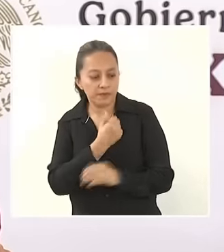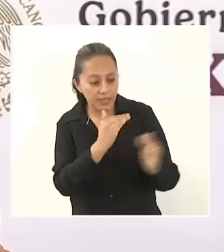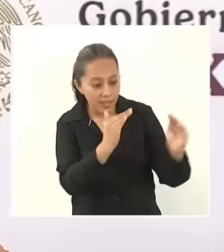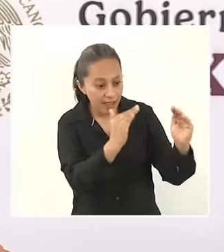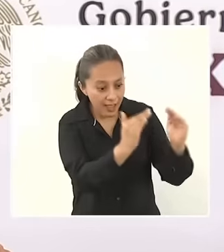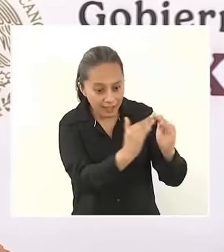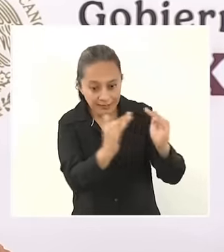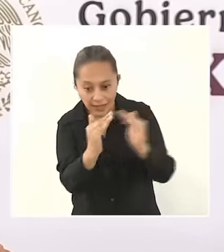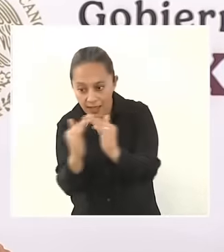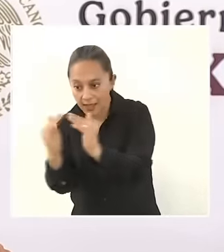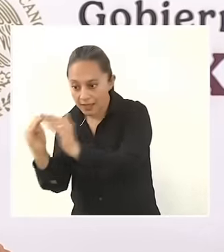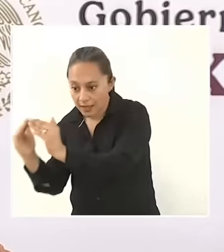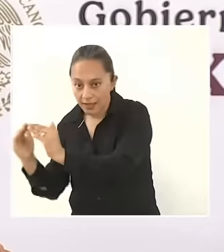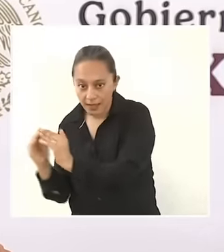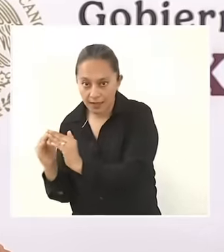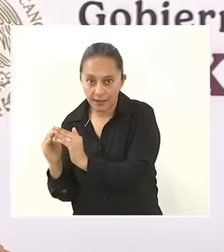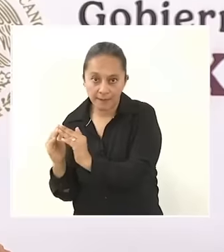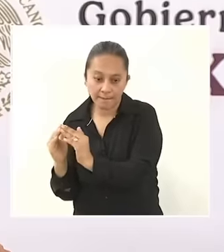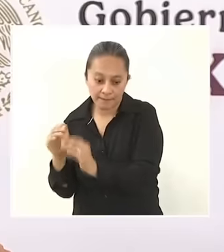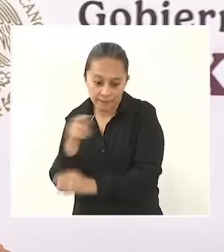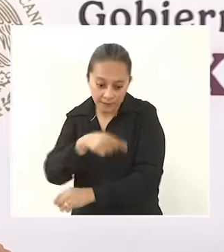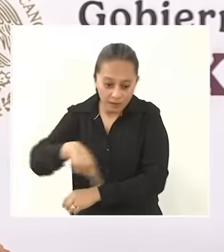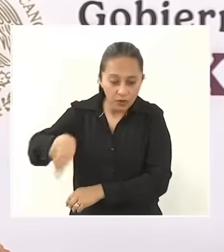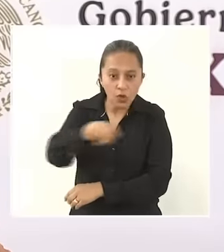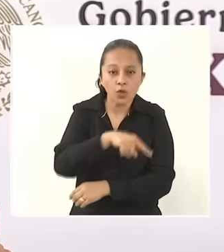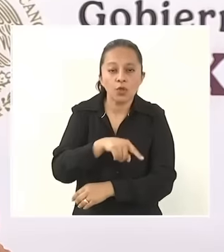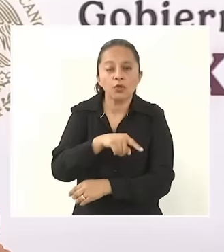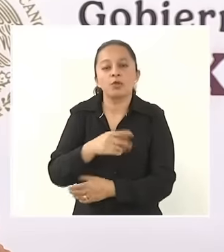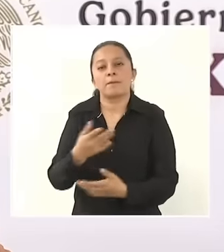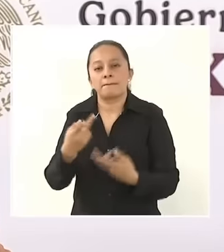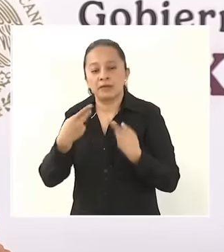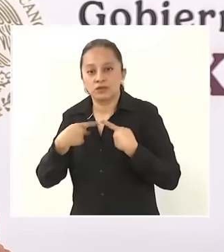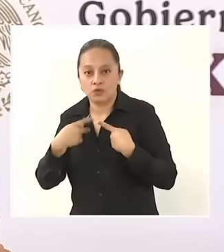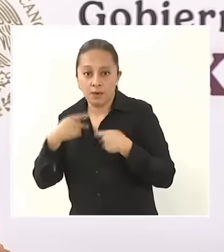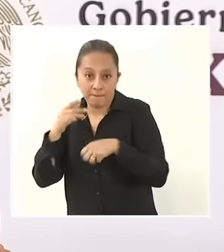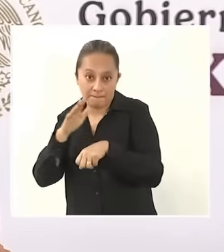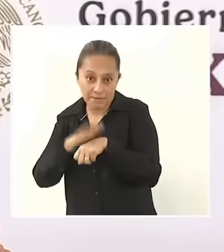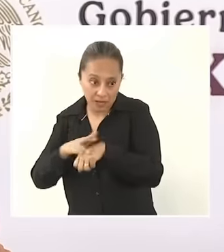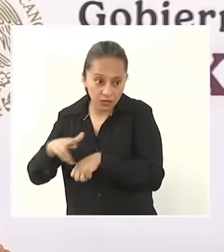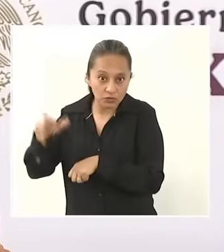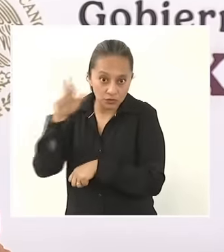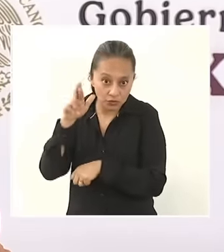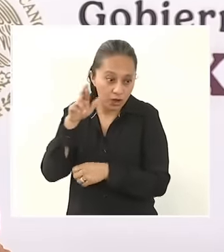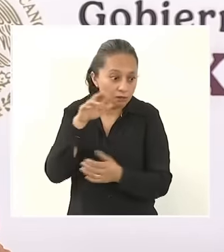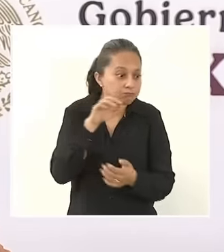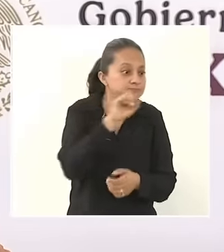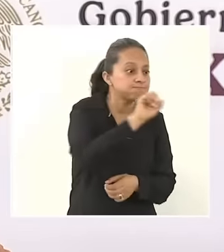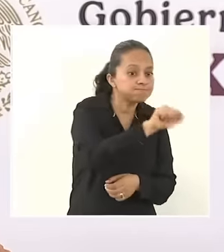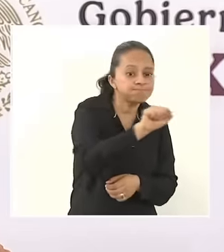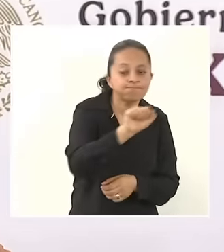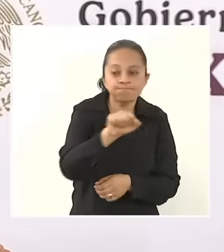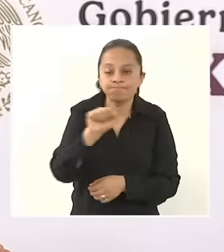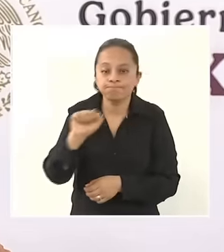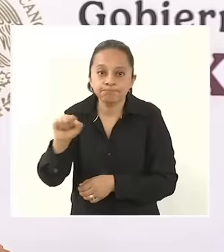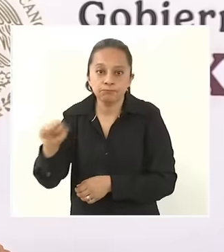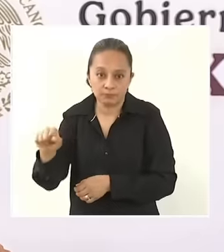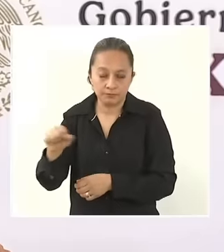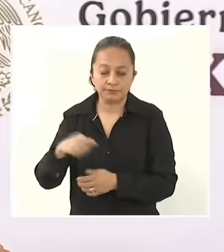para las y los adultos mayores. Este mes ya inició una